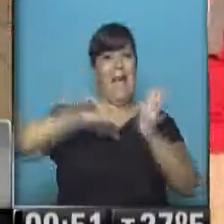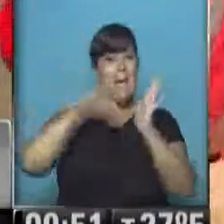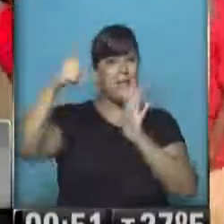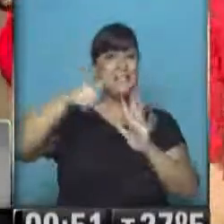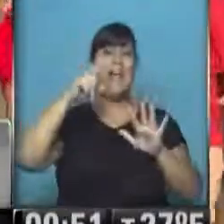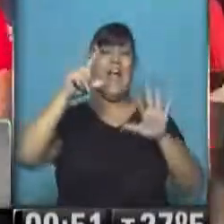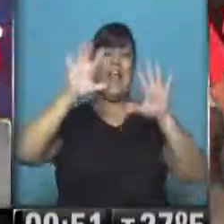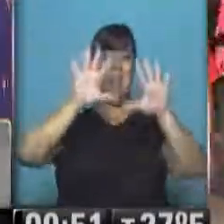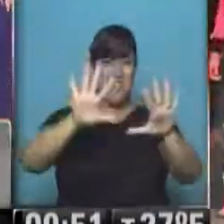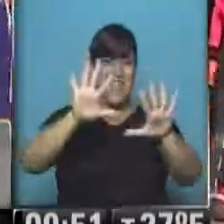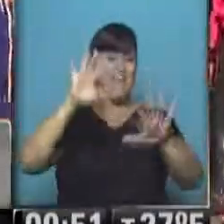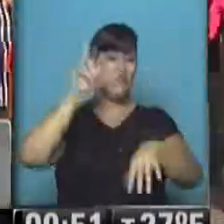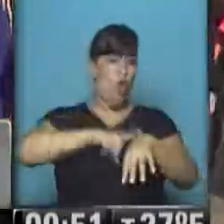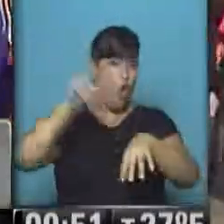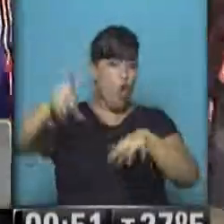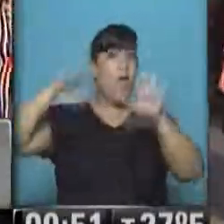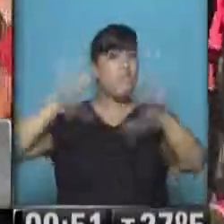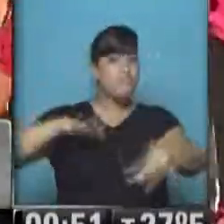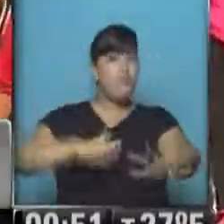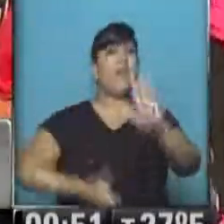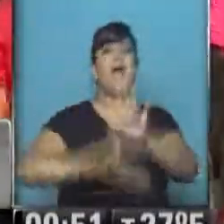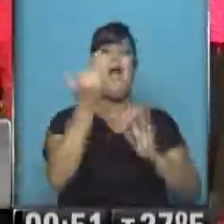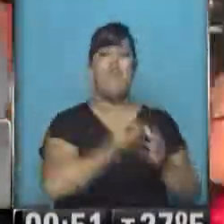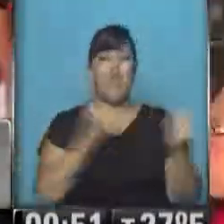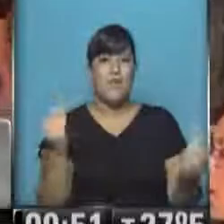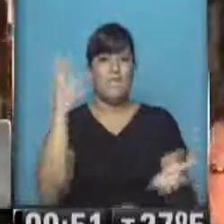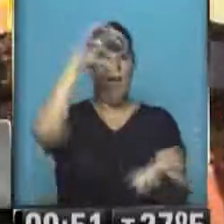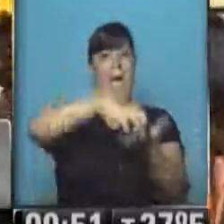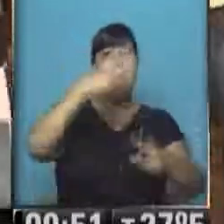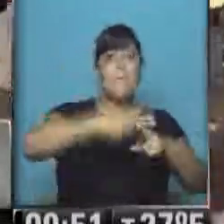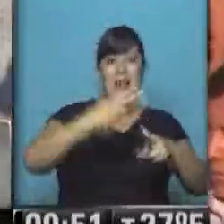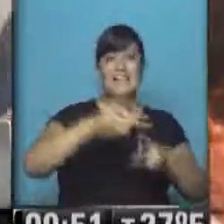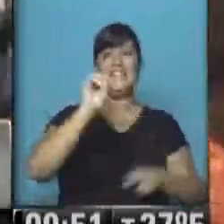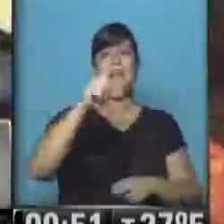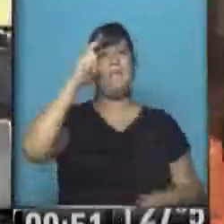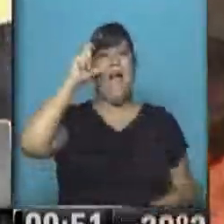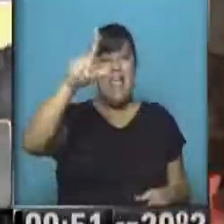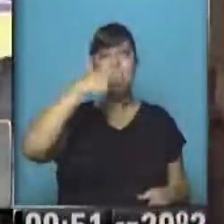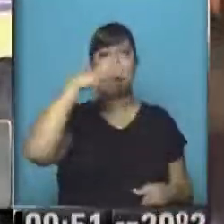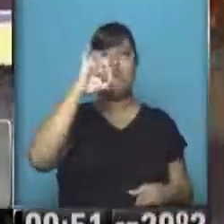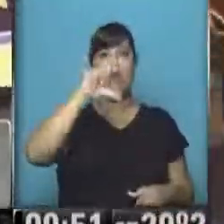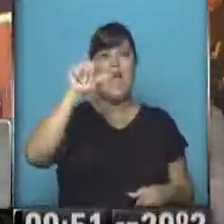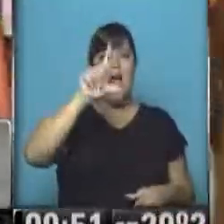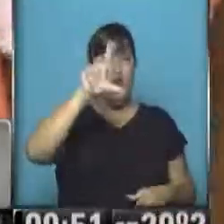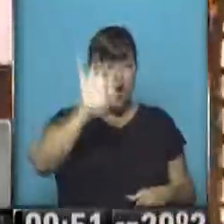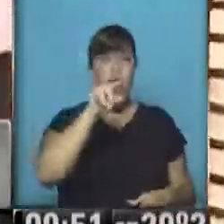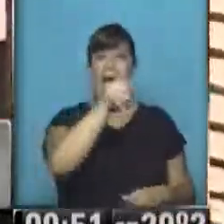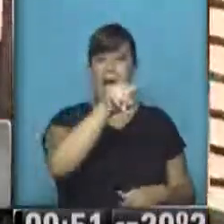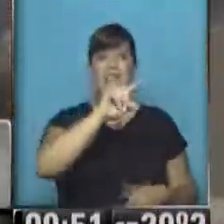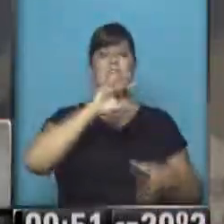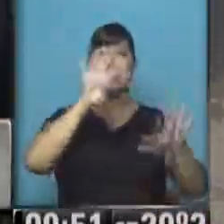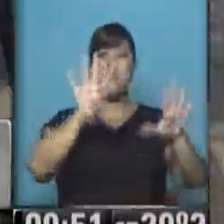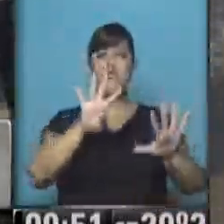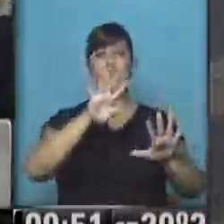las 10 hora local la marcha irá hacia el zócalo plaza principal efectuará un mitin unas nueve horas